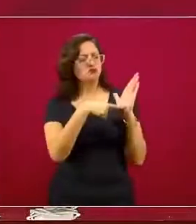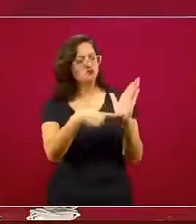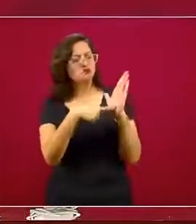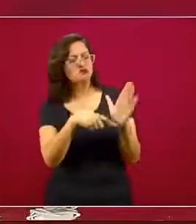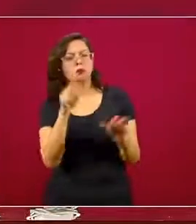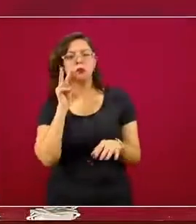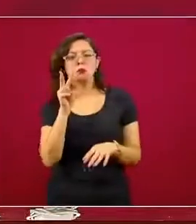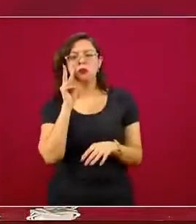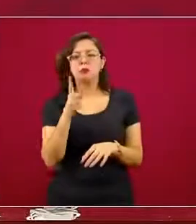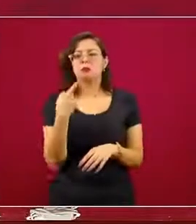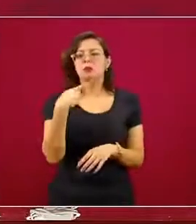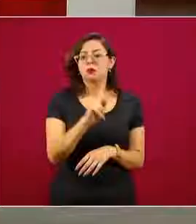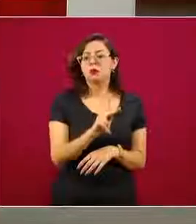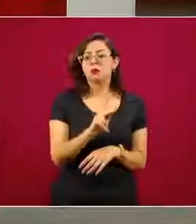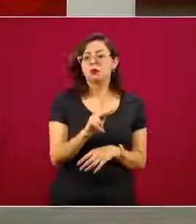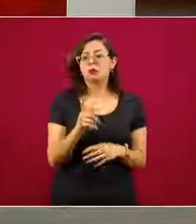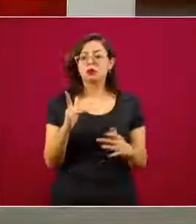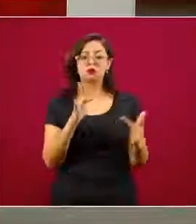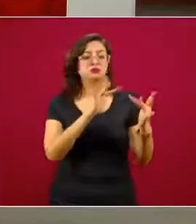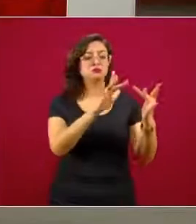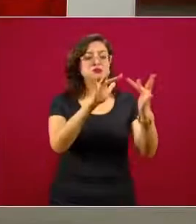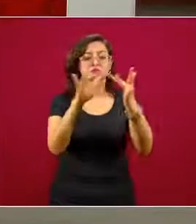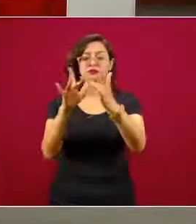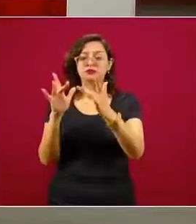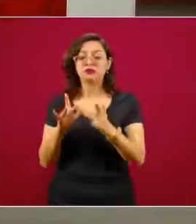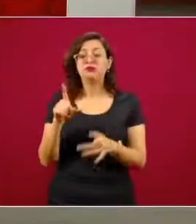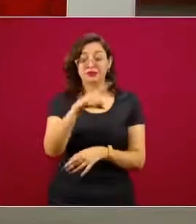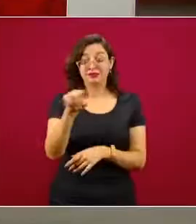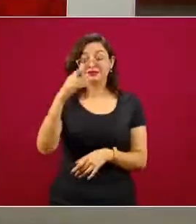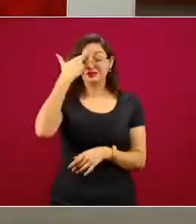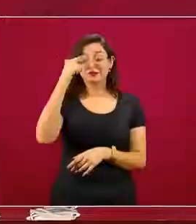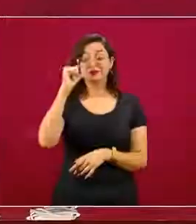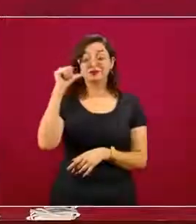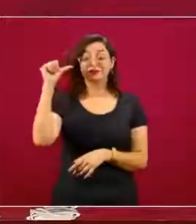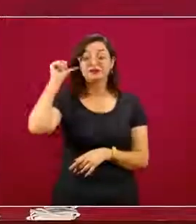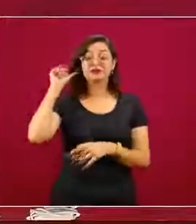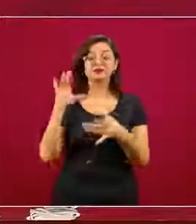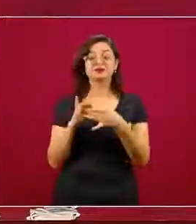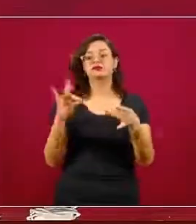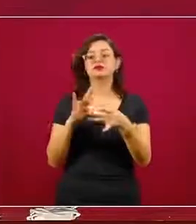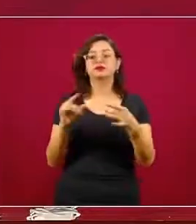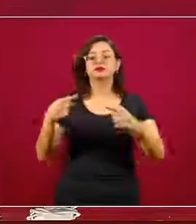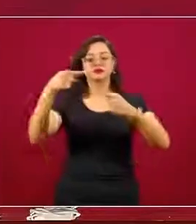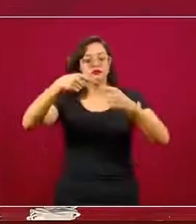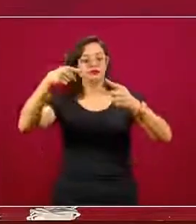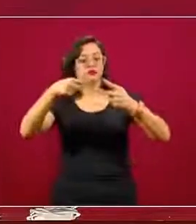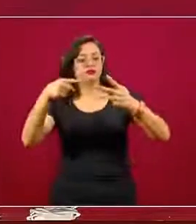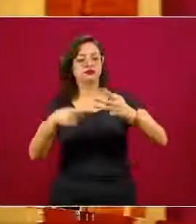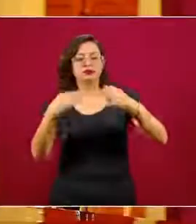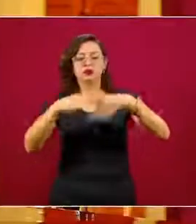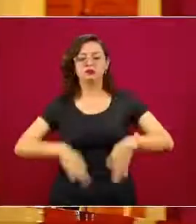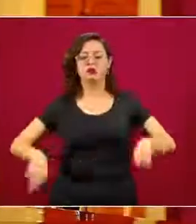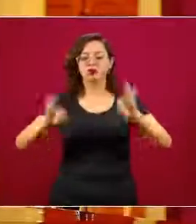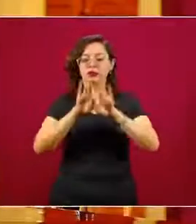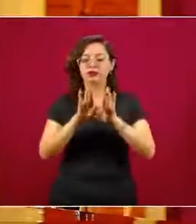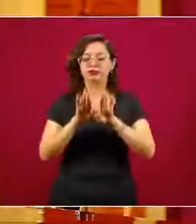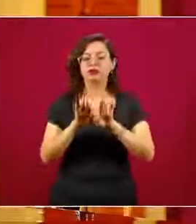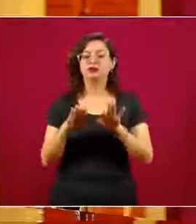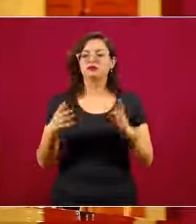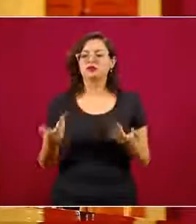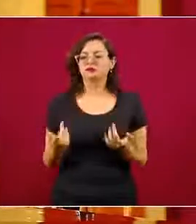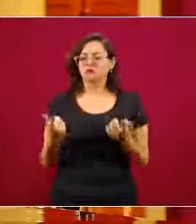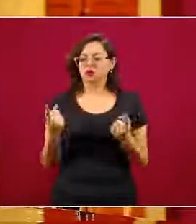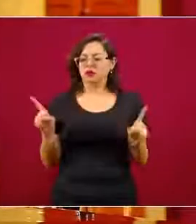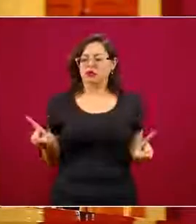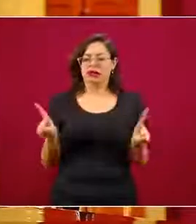vez hechos los estudios de contactos, recuerden lo que comentábamos ayer domingo, hay 3 factores cruciales. Uno es